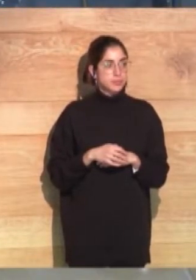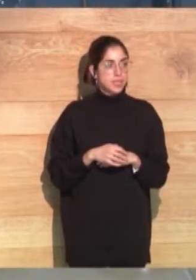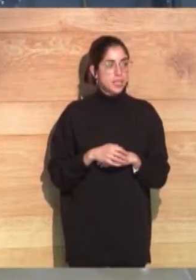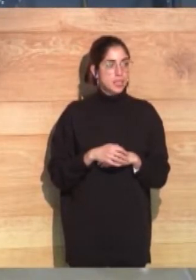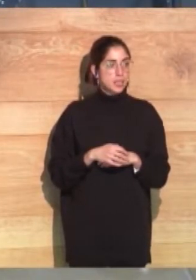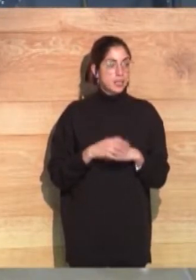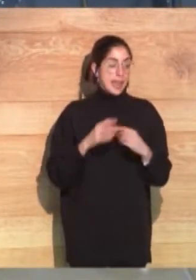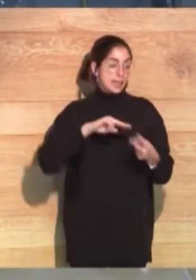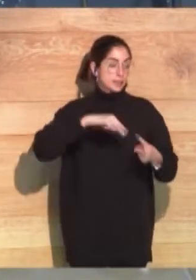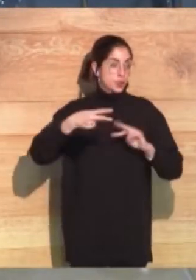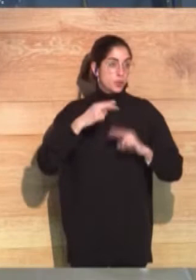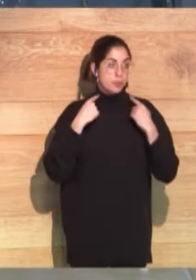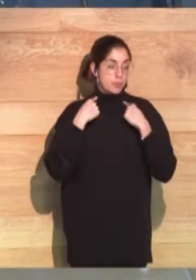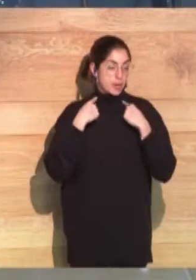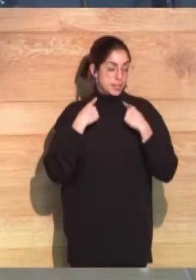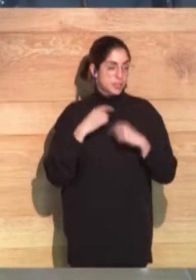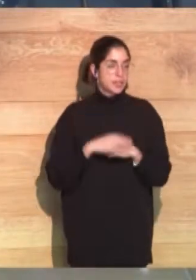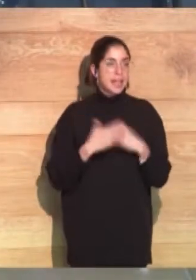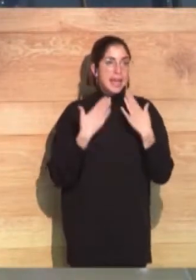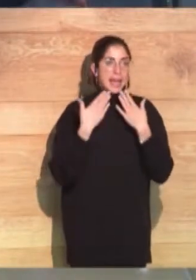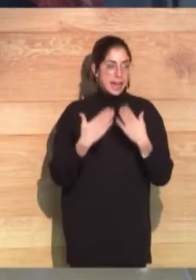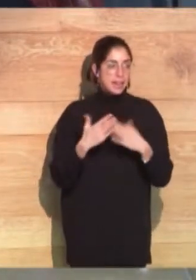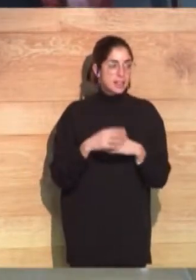Perdido en la traducción. Muchas gracias.